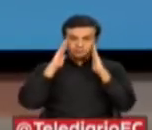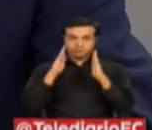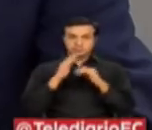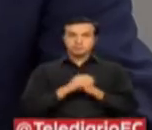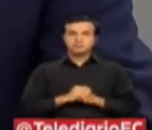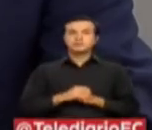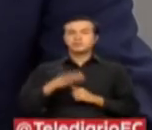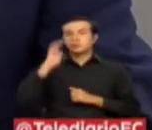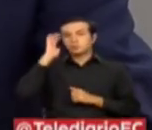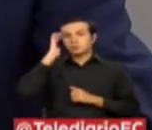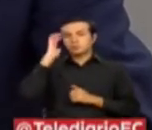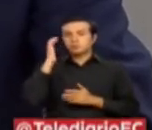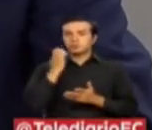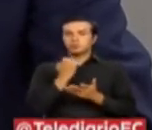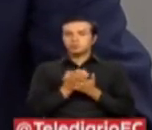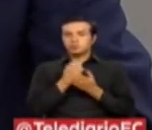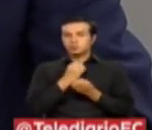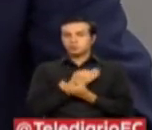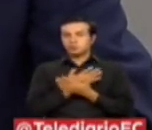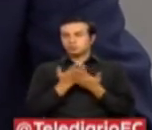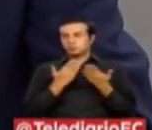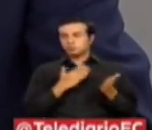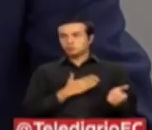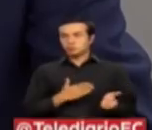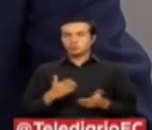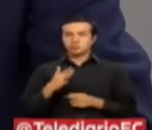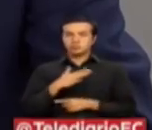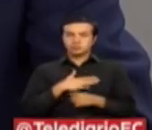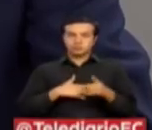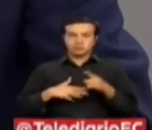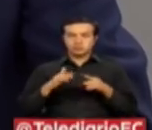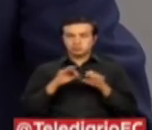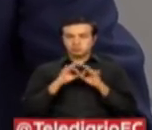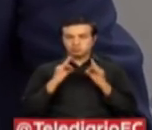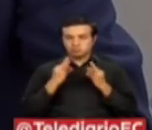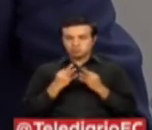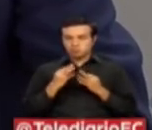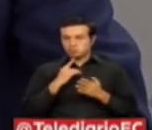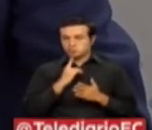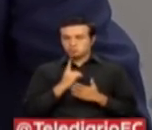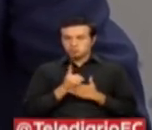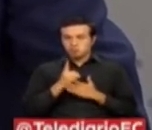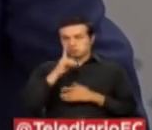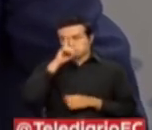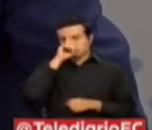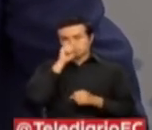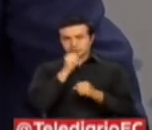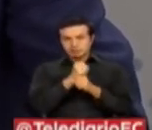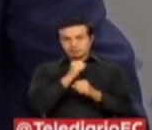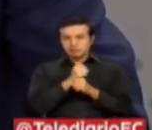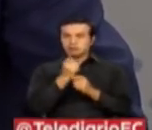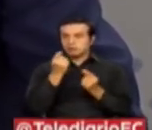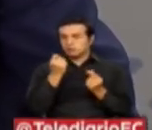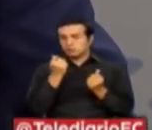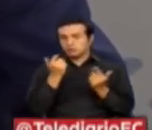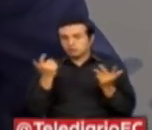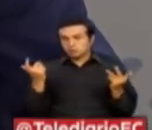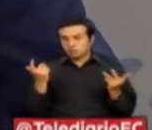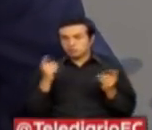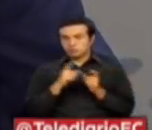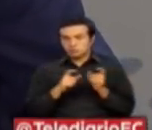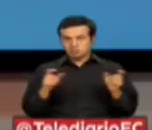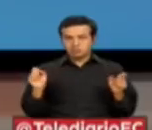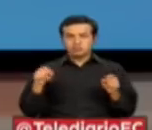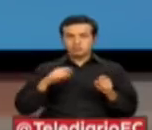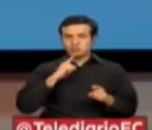hablamos de la preocupación económica, esto tiene que ver directamente con la situación de las familias, de los trabajadores, de los ingresos de las